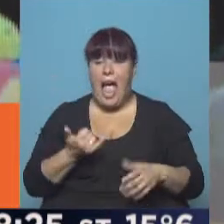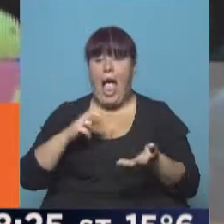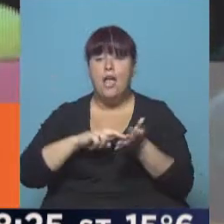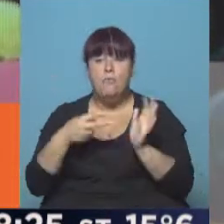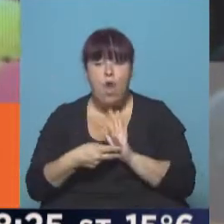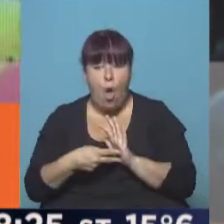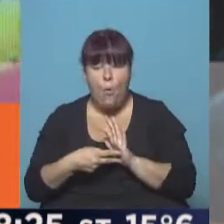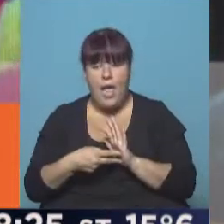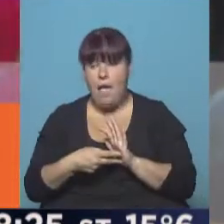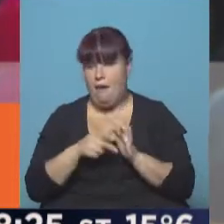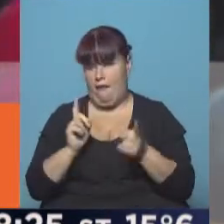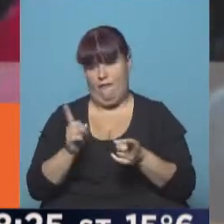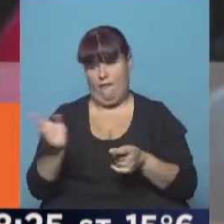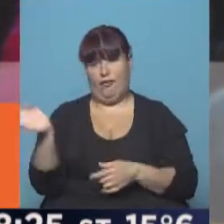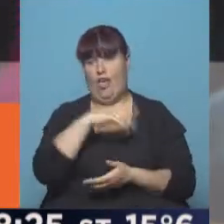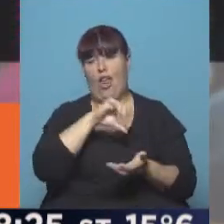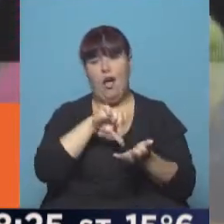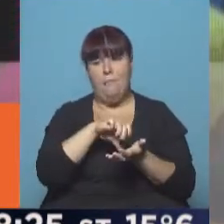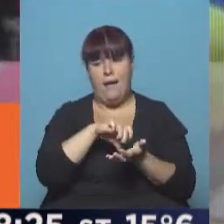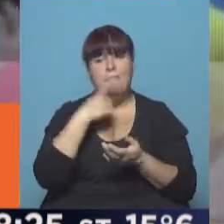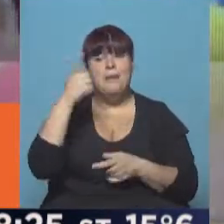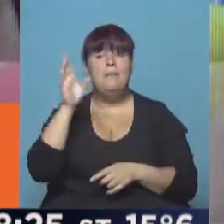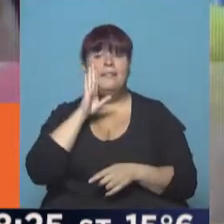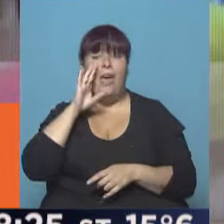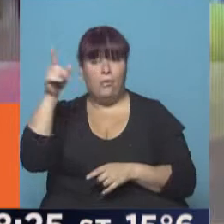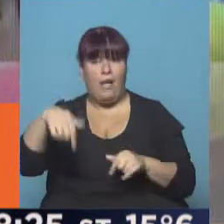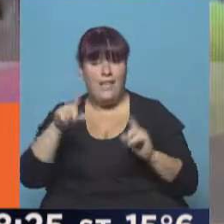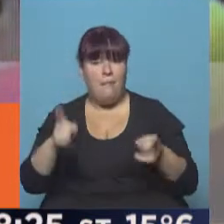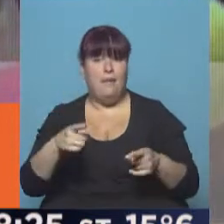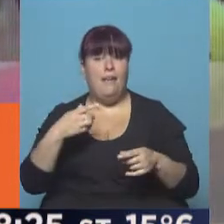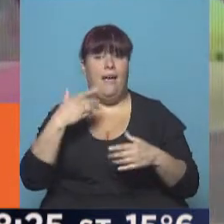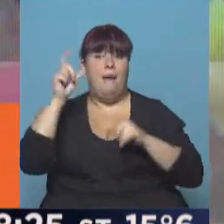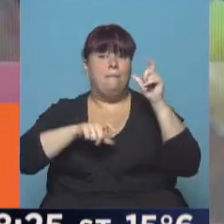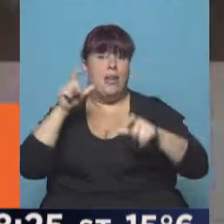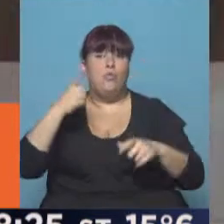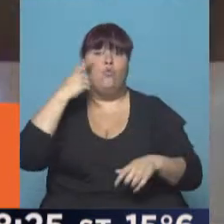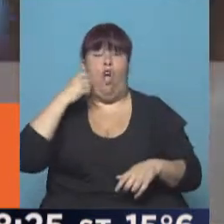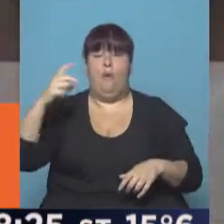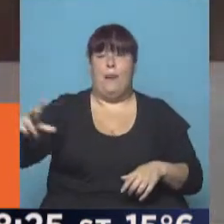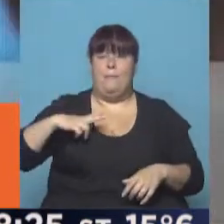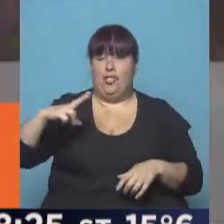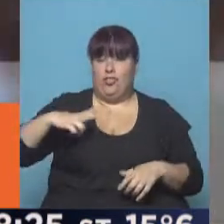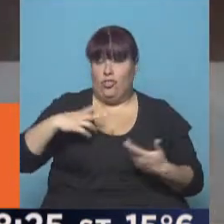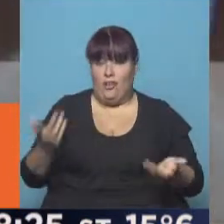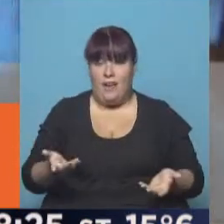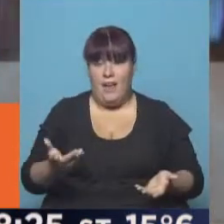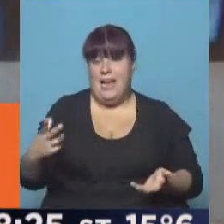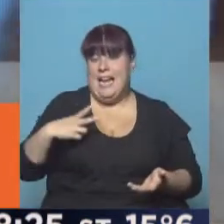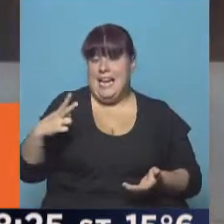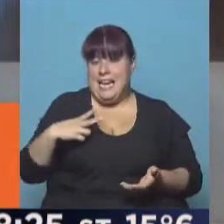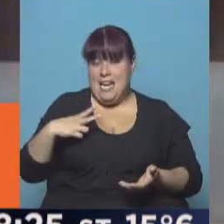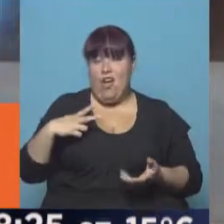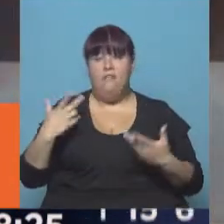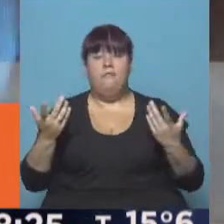crisis, va a existir en todos los países. Lo que estamos viendo en Estados Unidos ahora mismo es un populismo de un señor multimillonario muy rico y